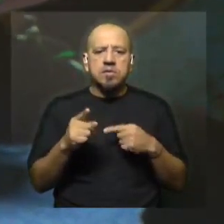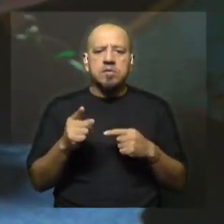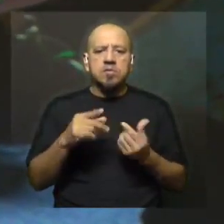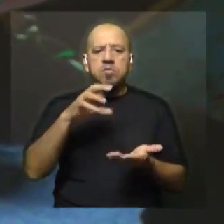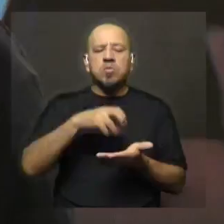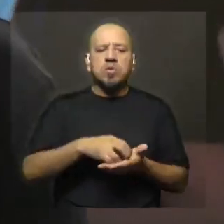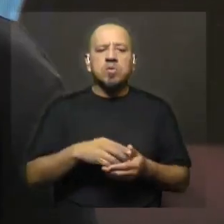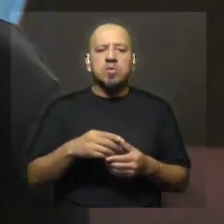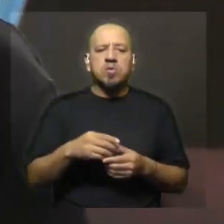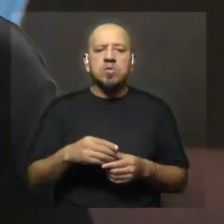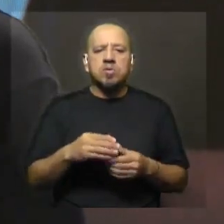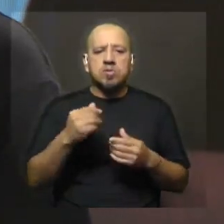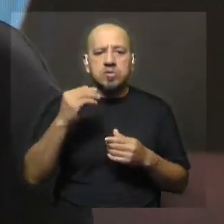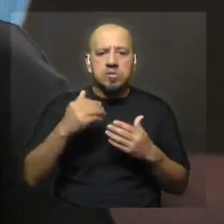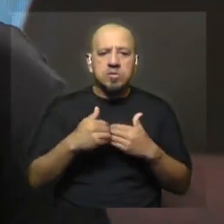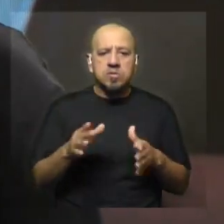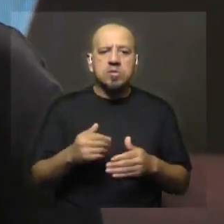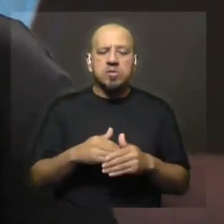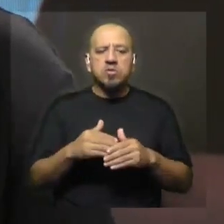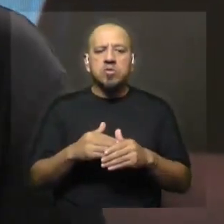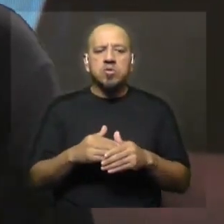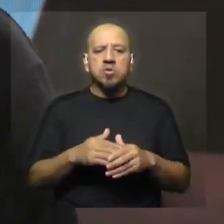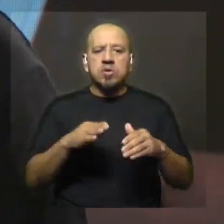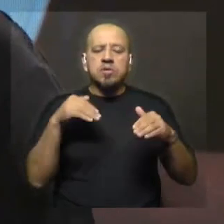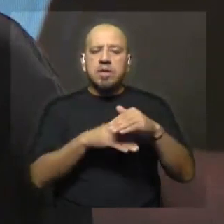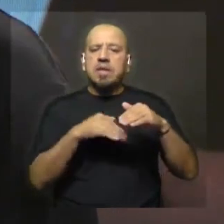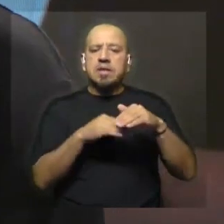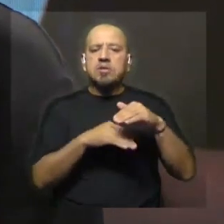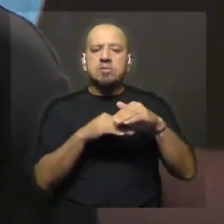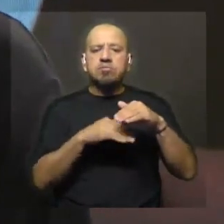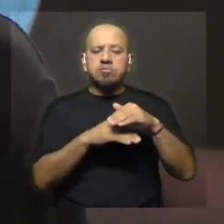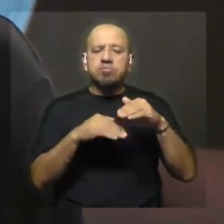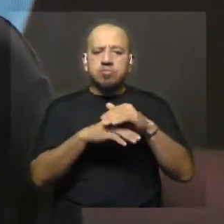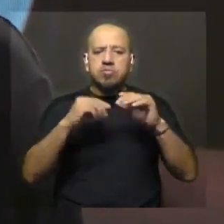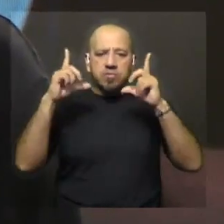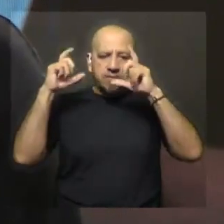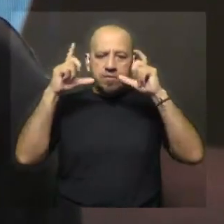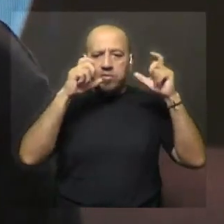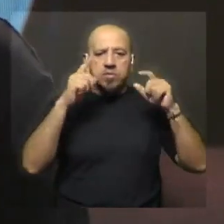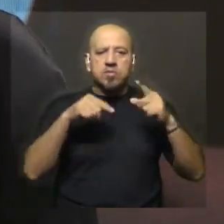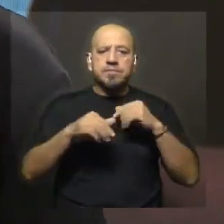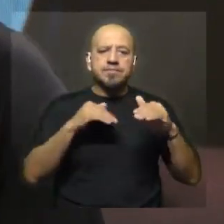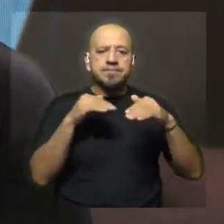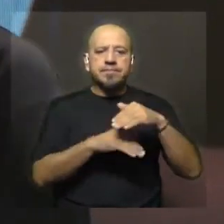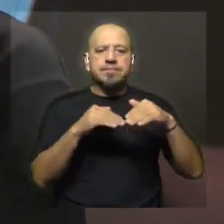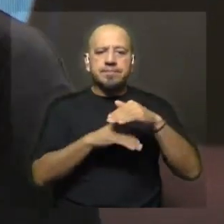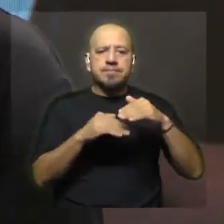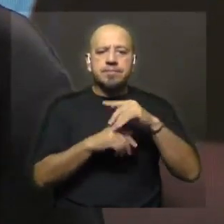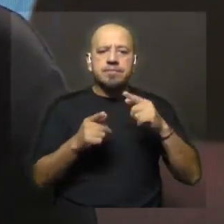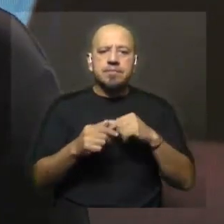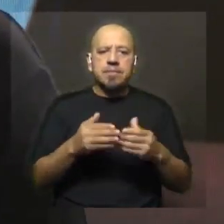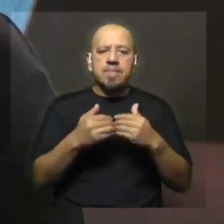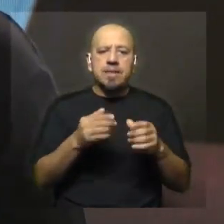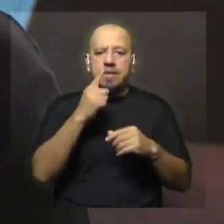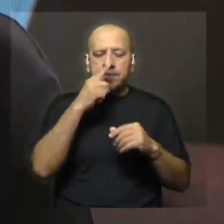municipal? Comienza con el archivo fotográfico, que durante todo el siglo XX se fue formando y transformando. Comenzamos en el 97